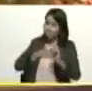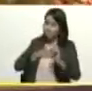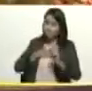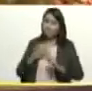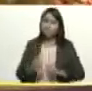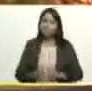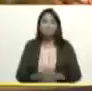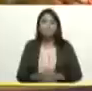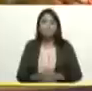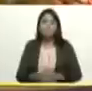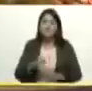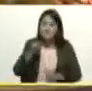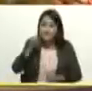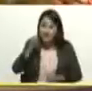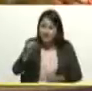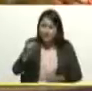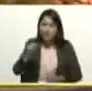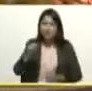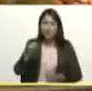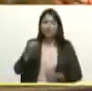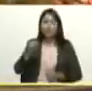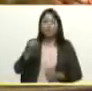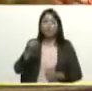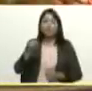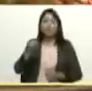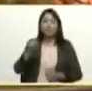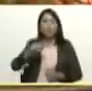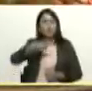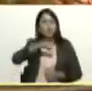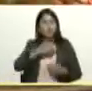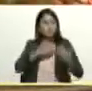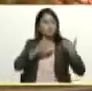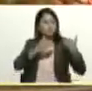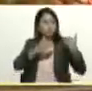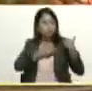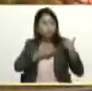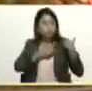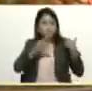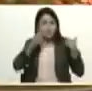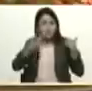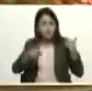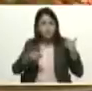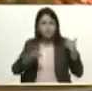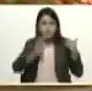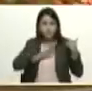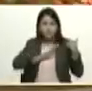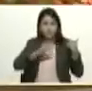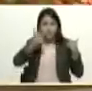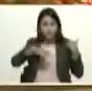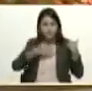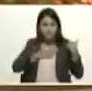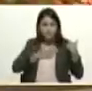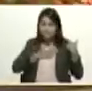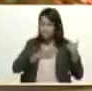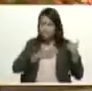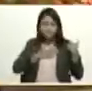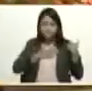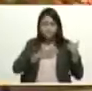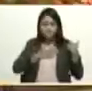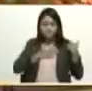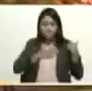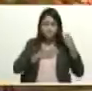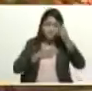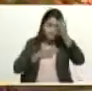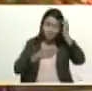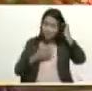Es un principio. El poder que tenemos no nos pertenece a nosotros, lo dije de esa forma. El poder